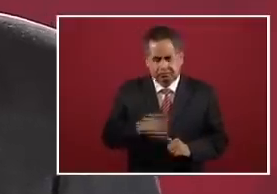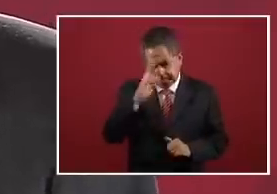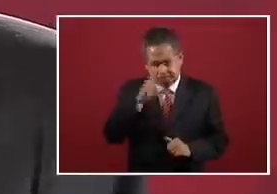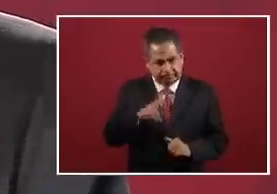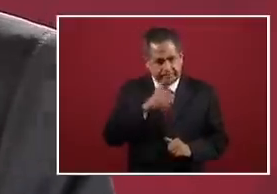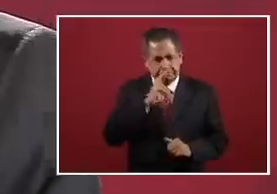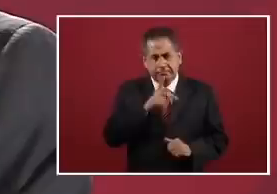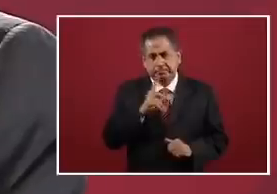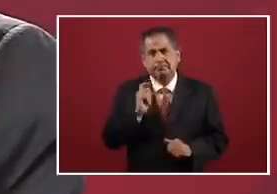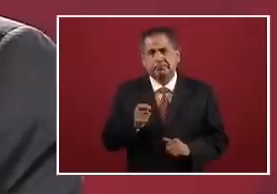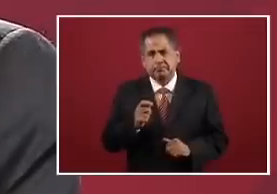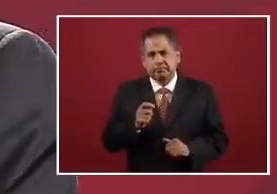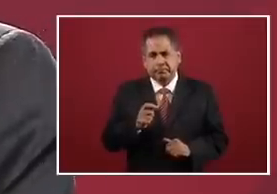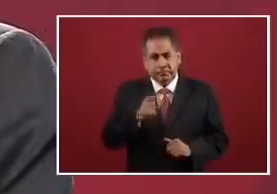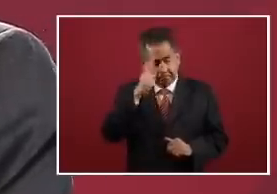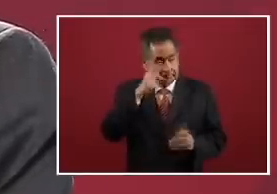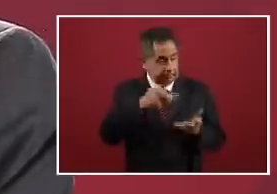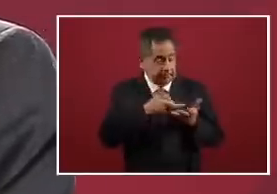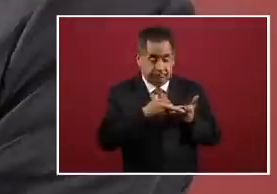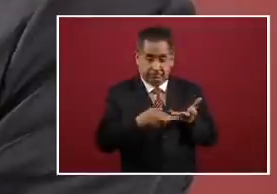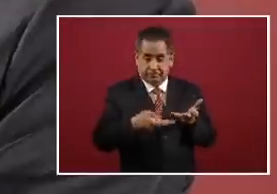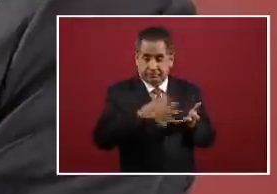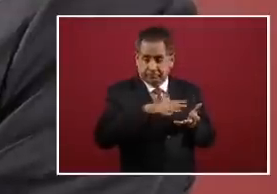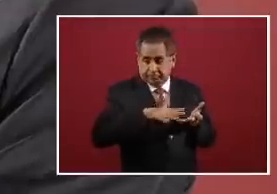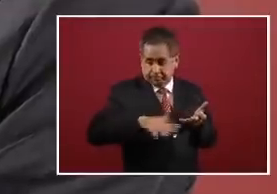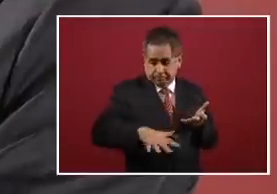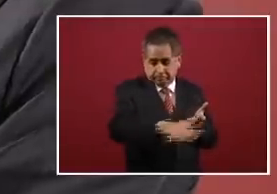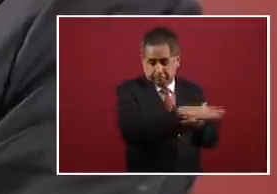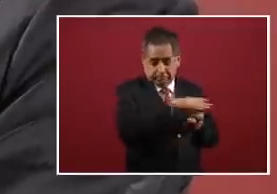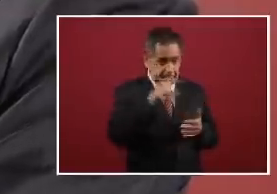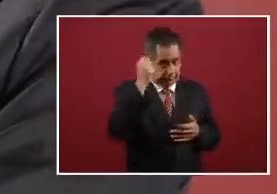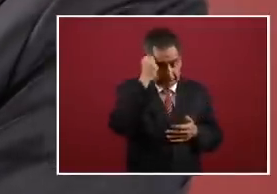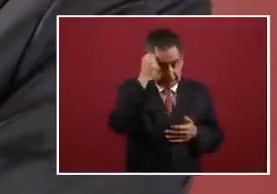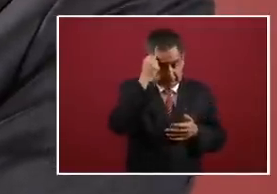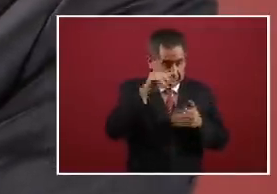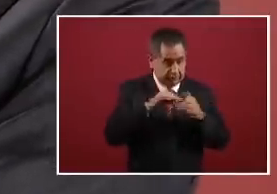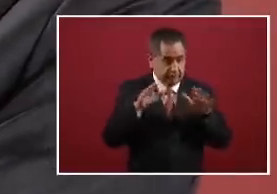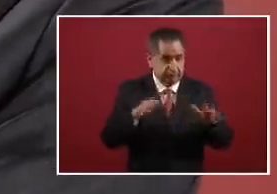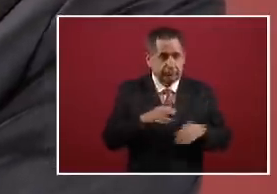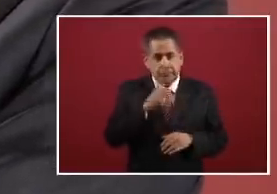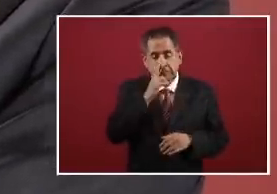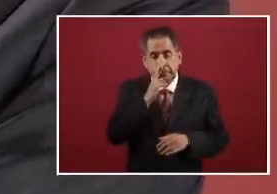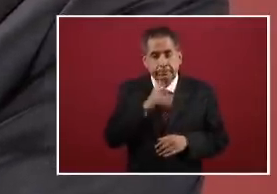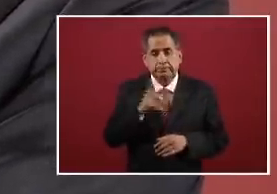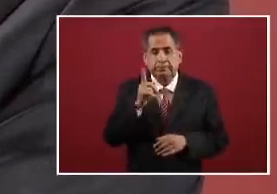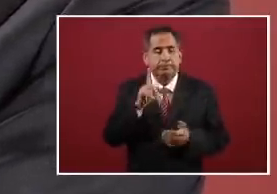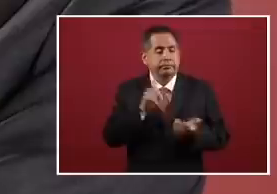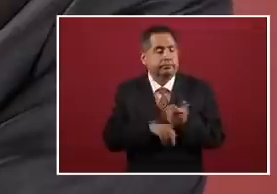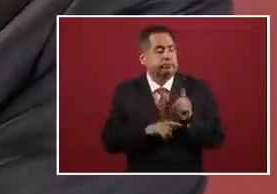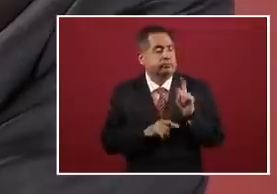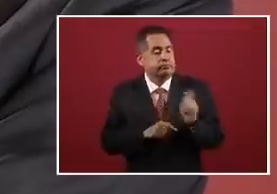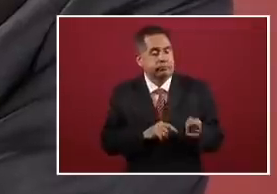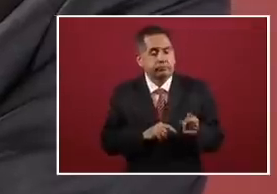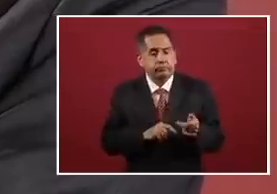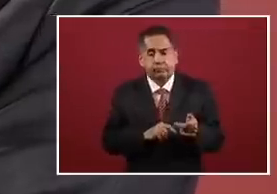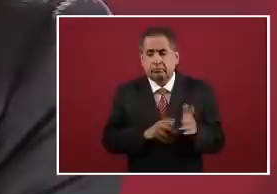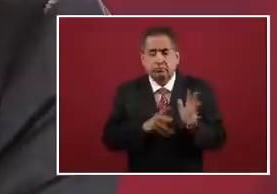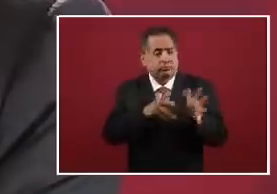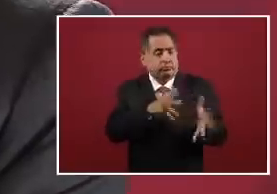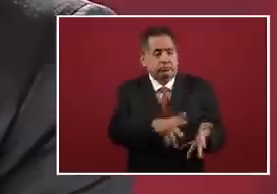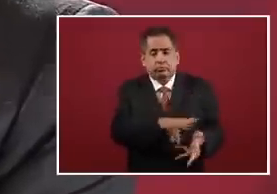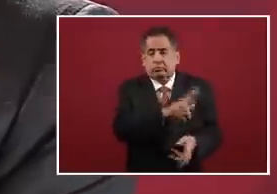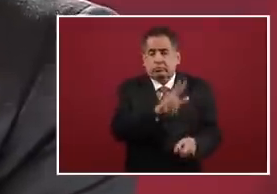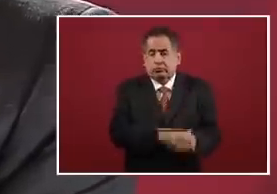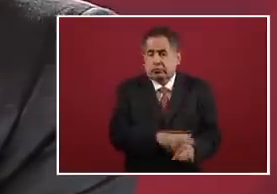mantener esa zona es que se le dé su vocación